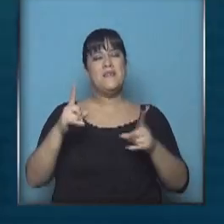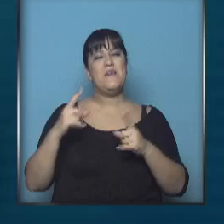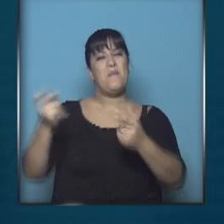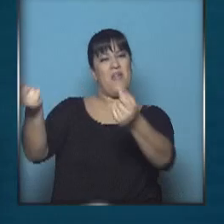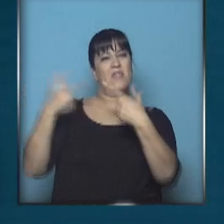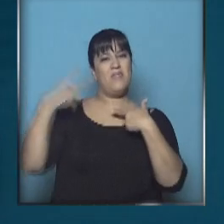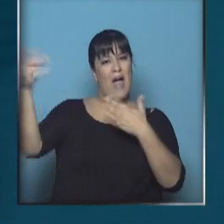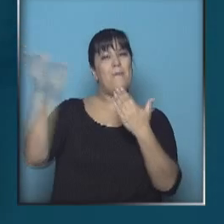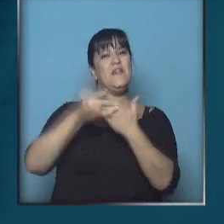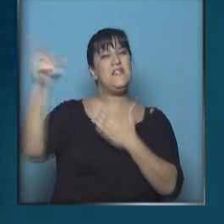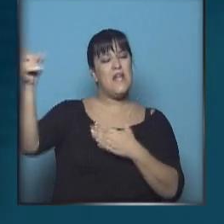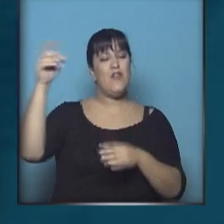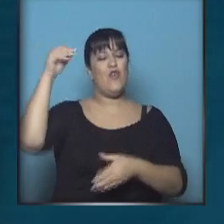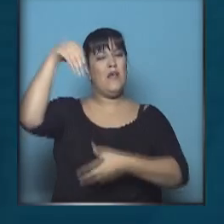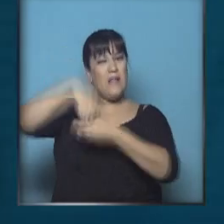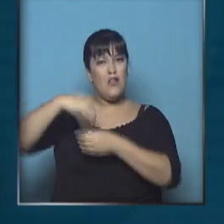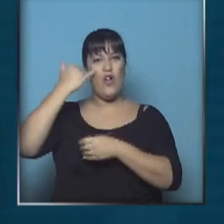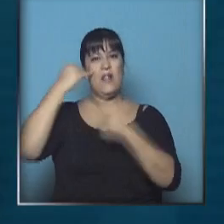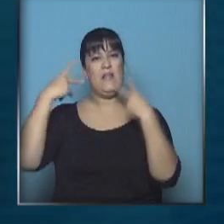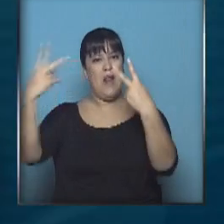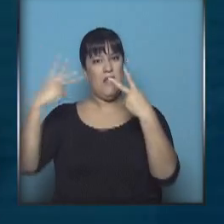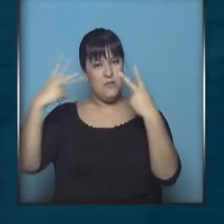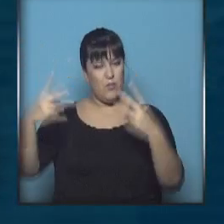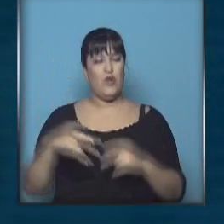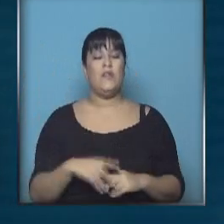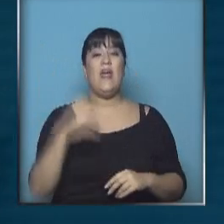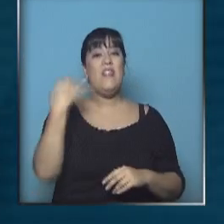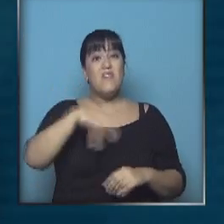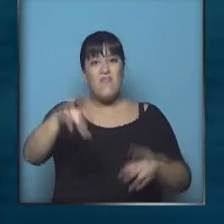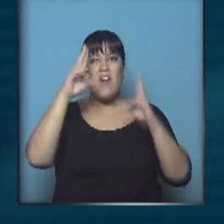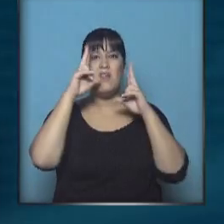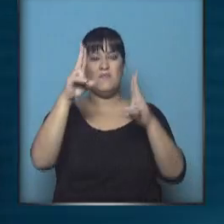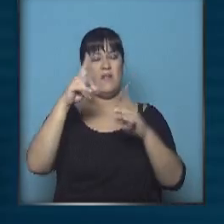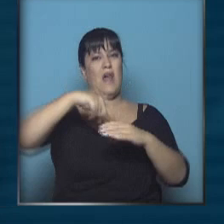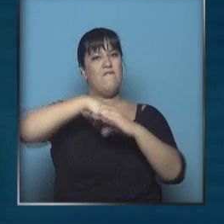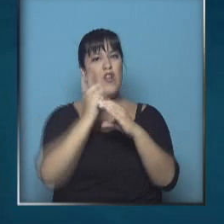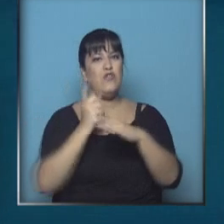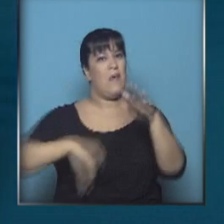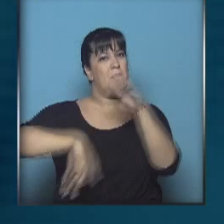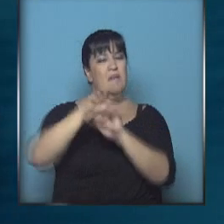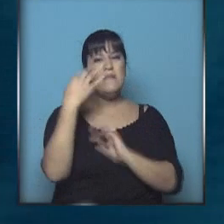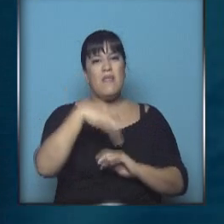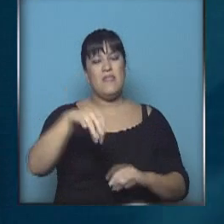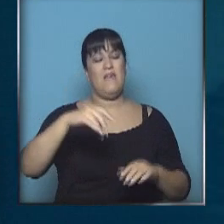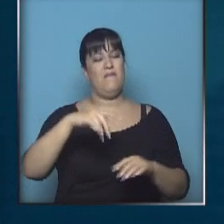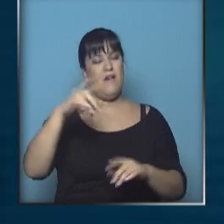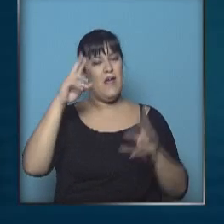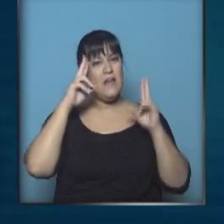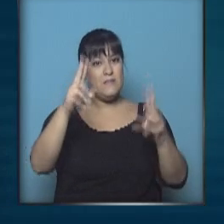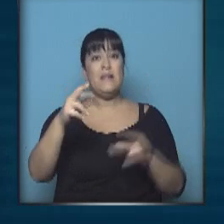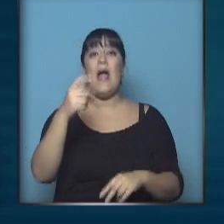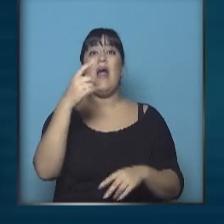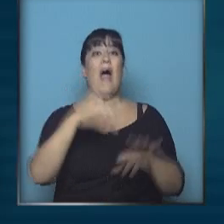Ministerio del Interior y Transporte, Canal 7. Respete las velocidades máximas. Tengan en cuenta que la mayoría de los incidentes